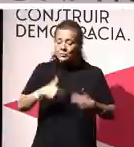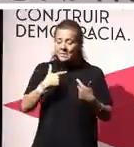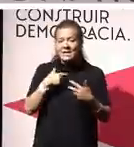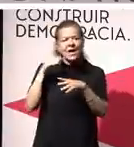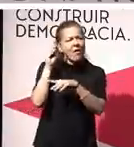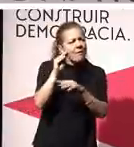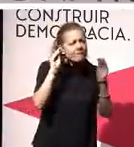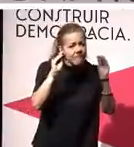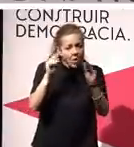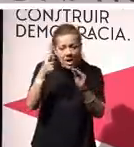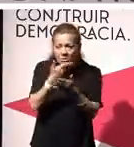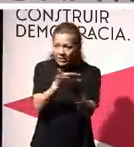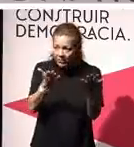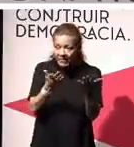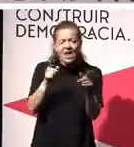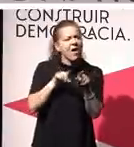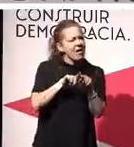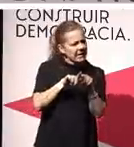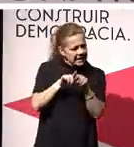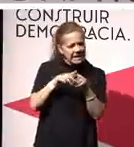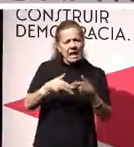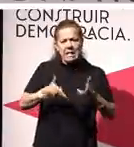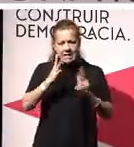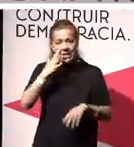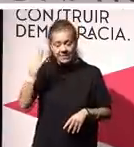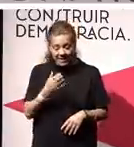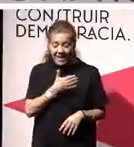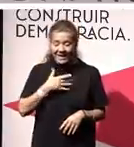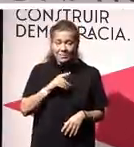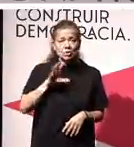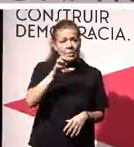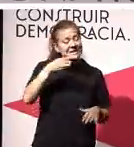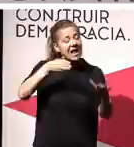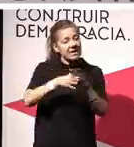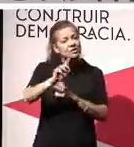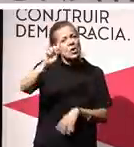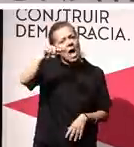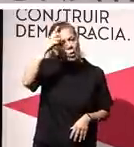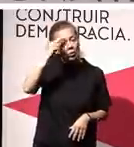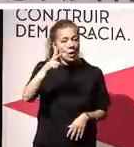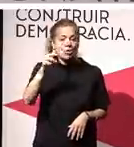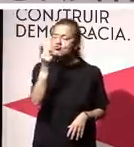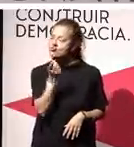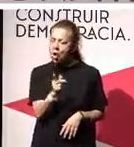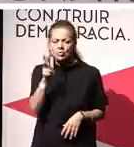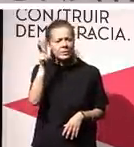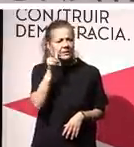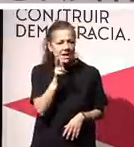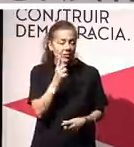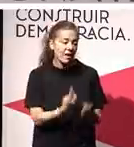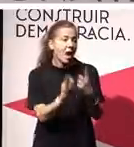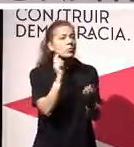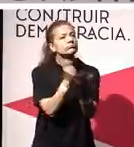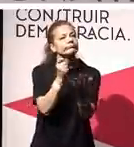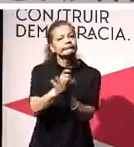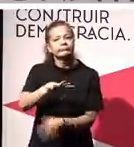ciudadanía crítica y realmente libre. Aspiramos a construir un país en el que el acceso a la cultura sea un privilegio, no sea un privilegio de quienes lo pueden